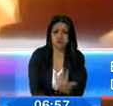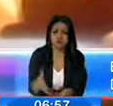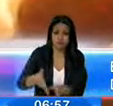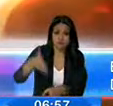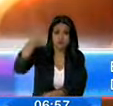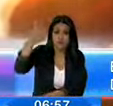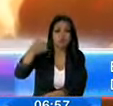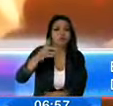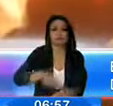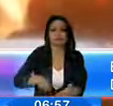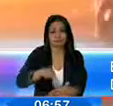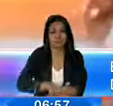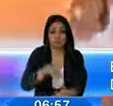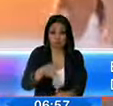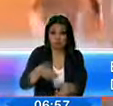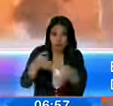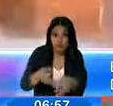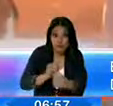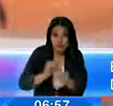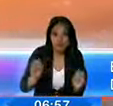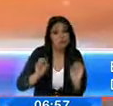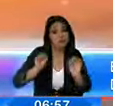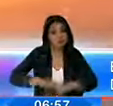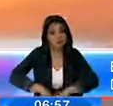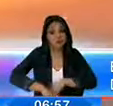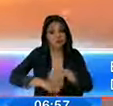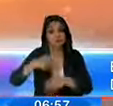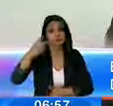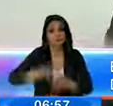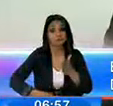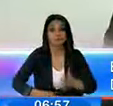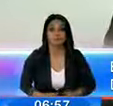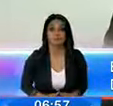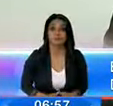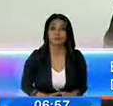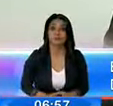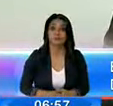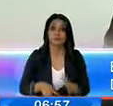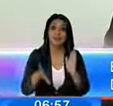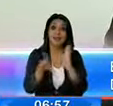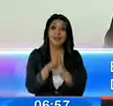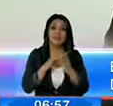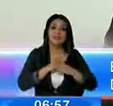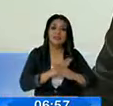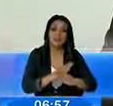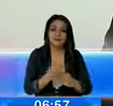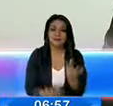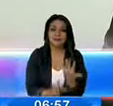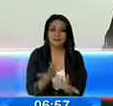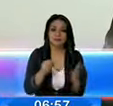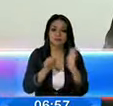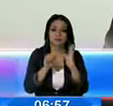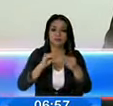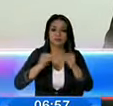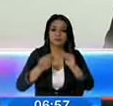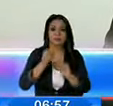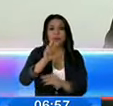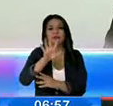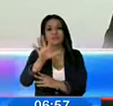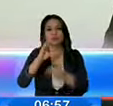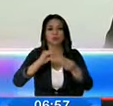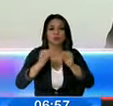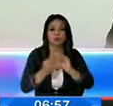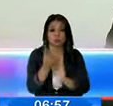De incumplir estas normas, pueden incurrir en sanciones económicas. La Ley de Defensa contra Incendios, en su artículo 25, número 4,